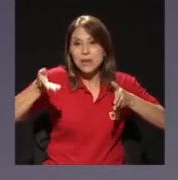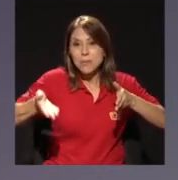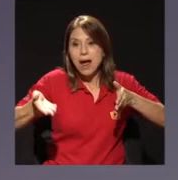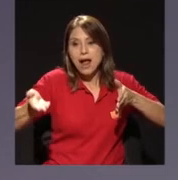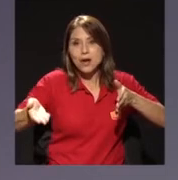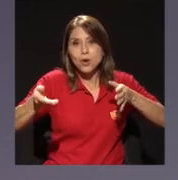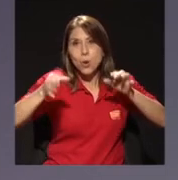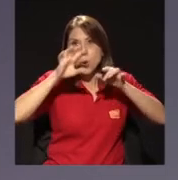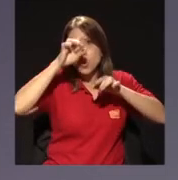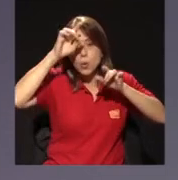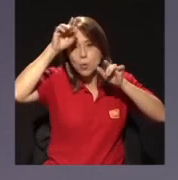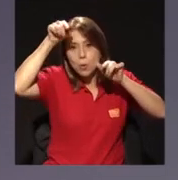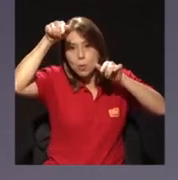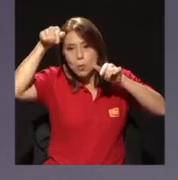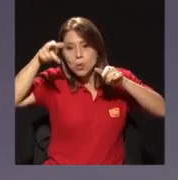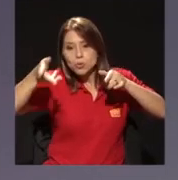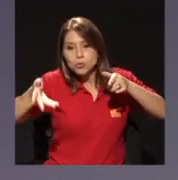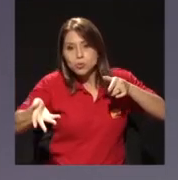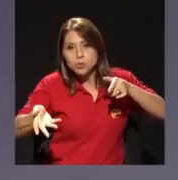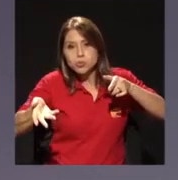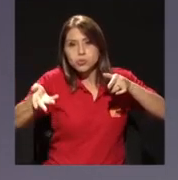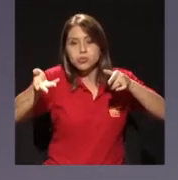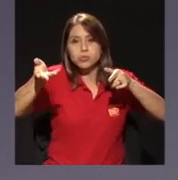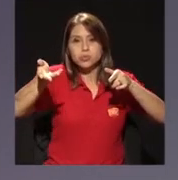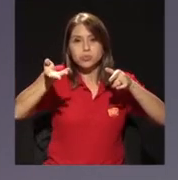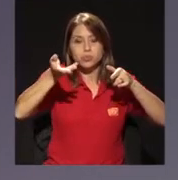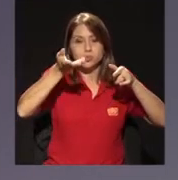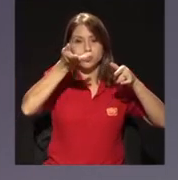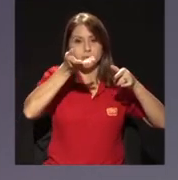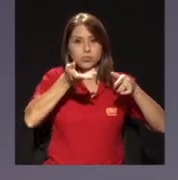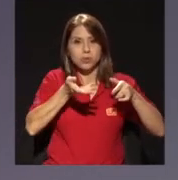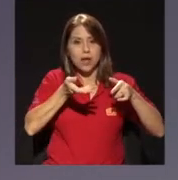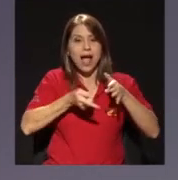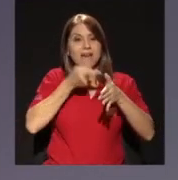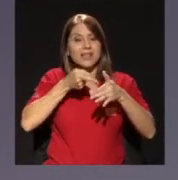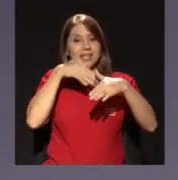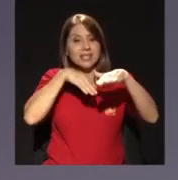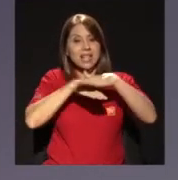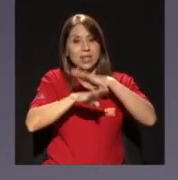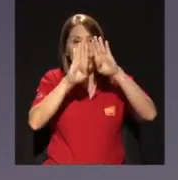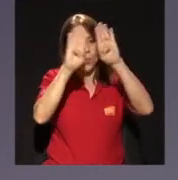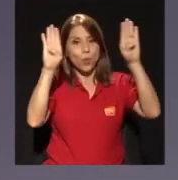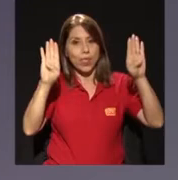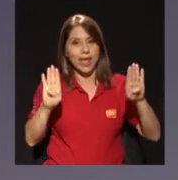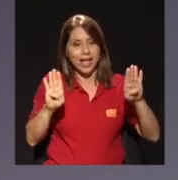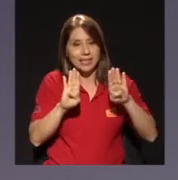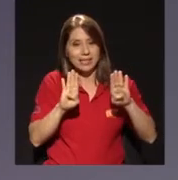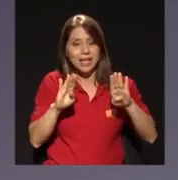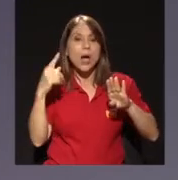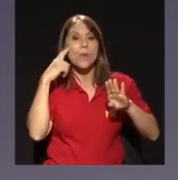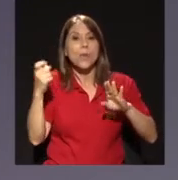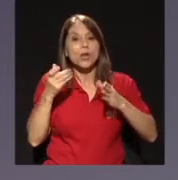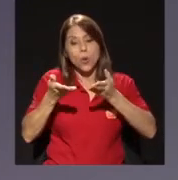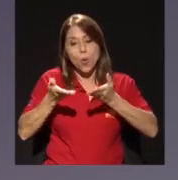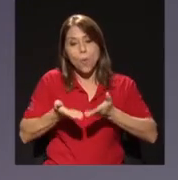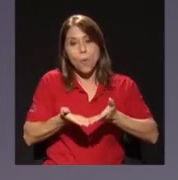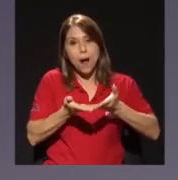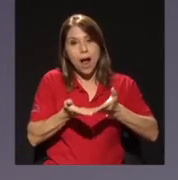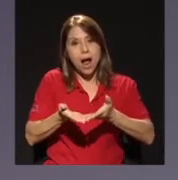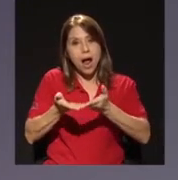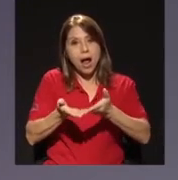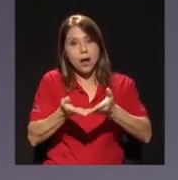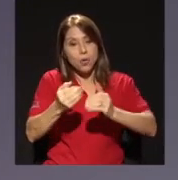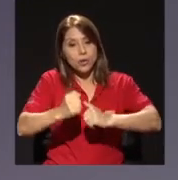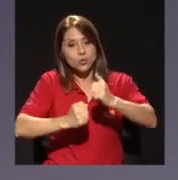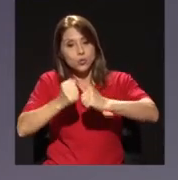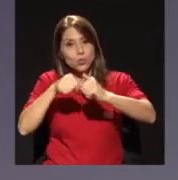¿qué podemos decir? Un barco tiene una estructura y un tamaño que podría decirse tal